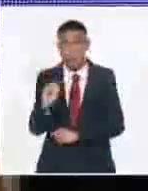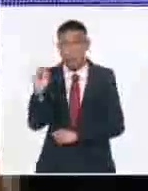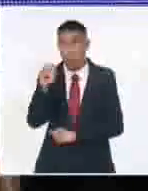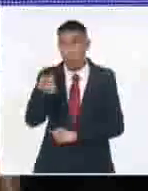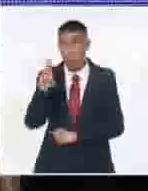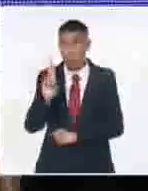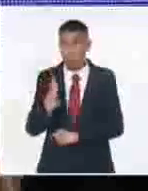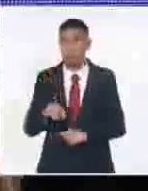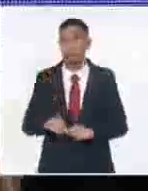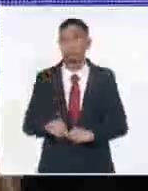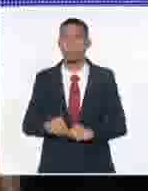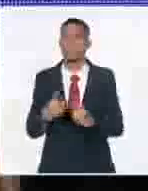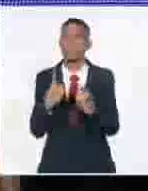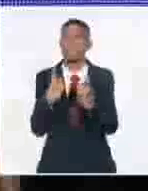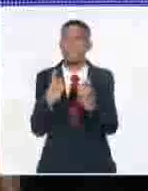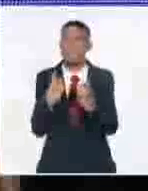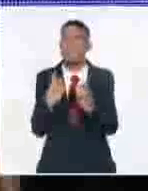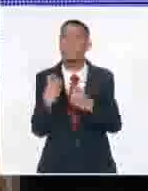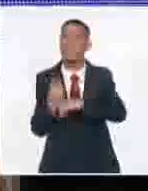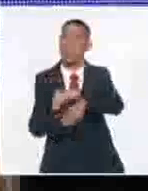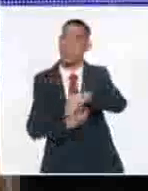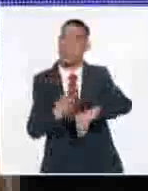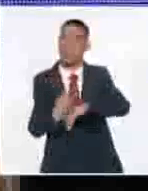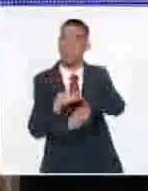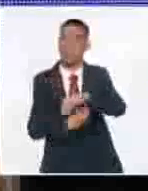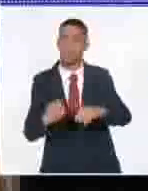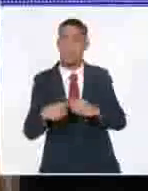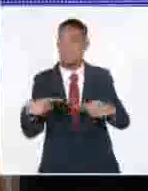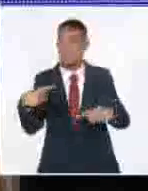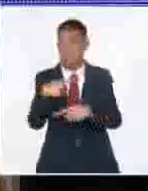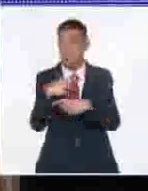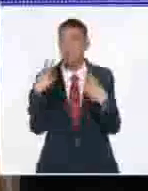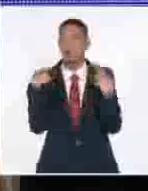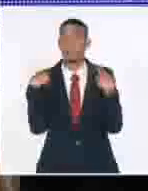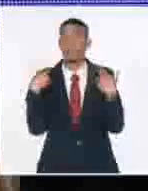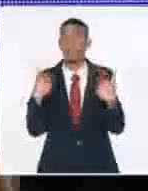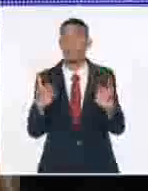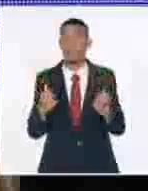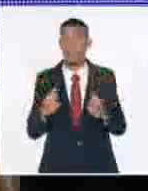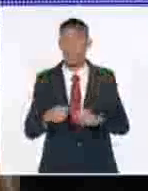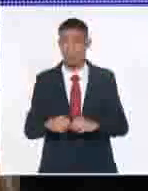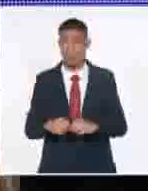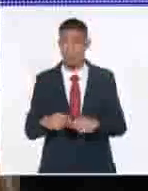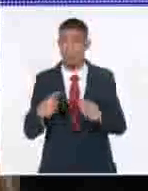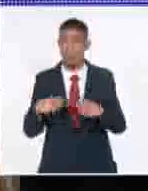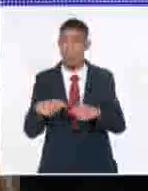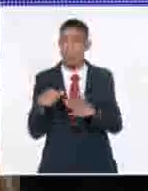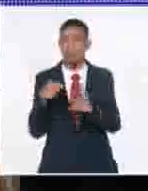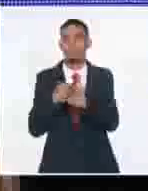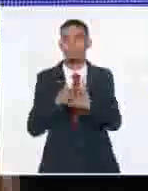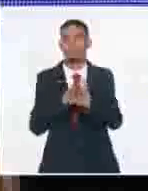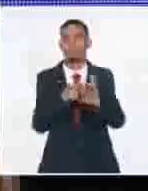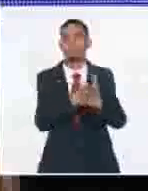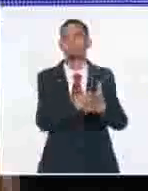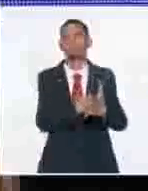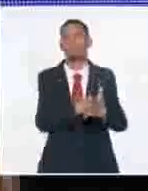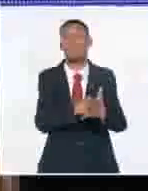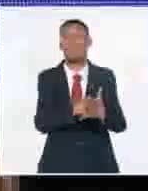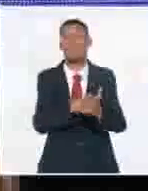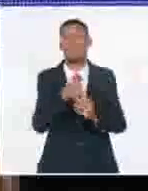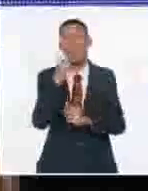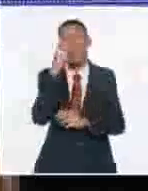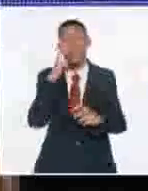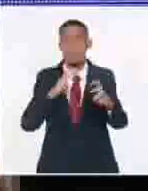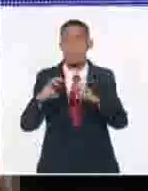Unidas necesita ser reformada, sobre todo en la dirección de empoderar, revitalizar a la